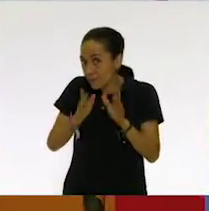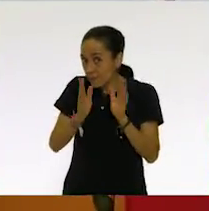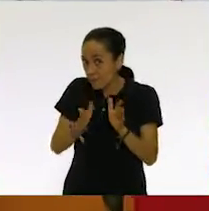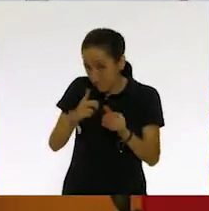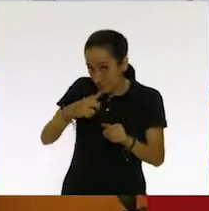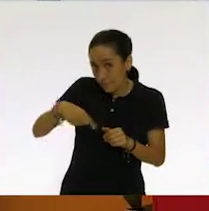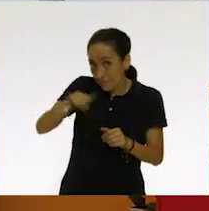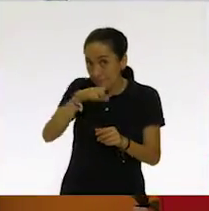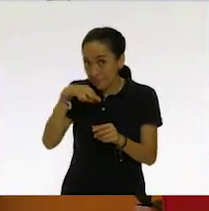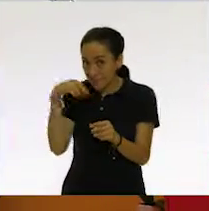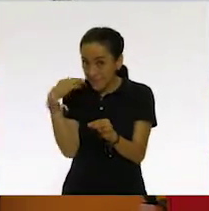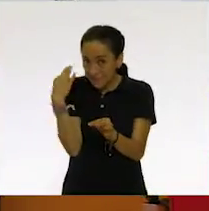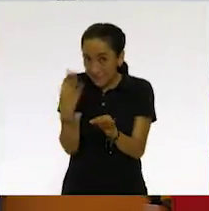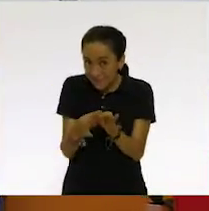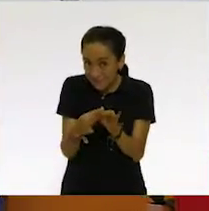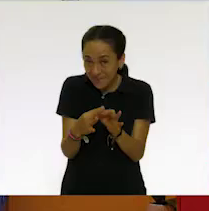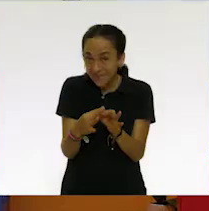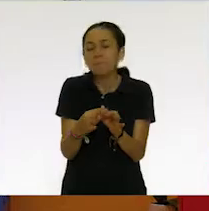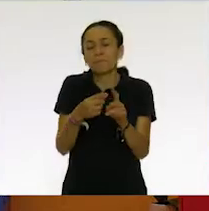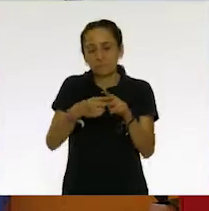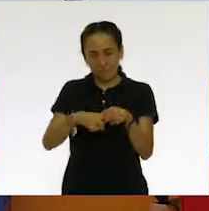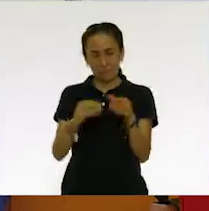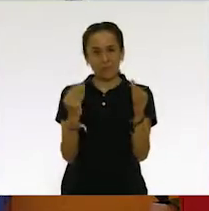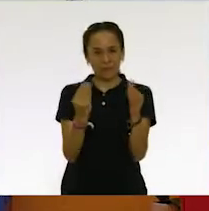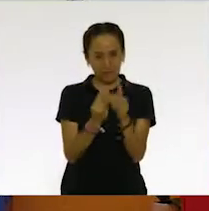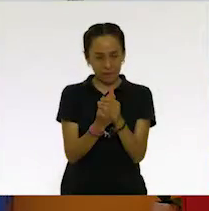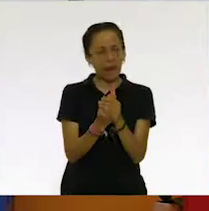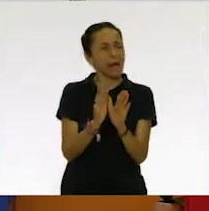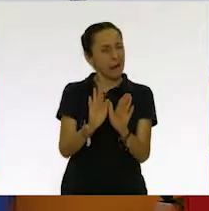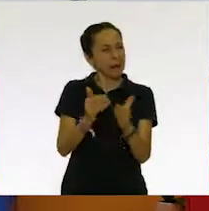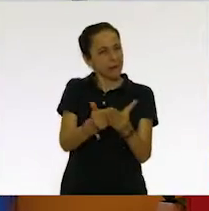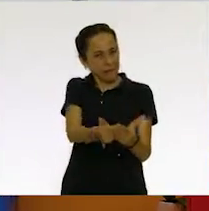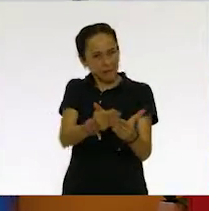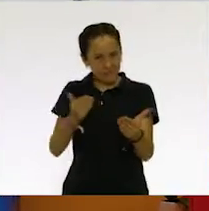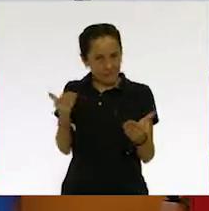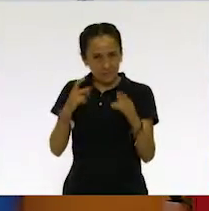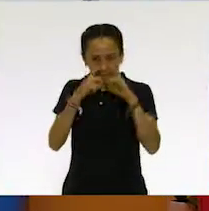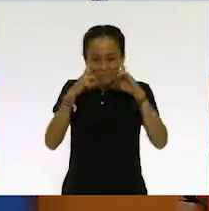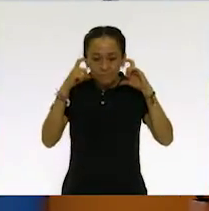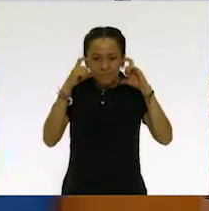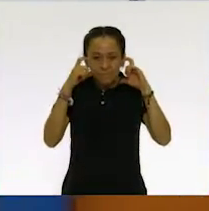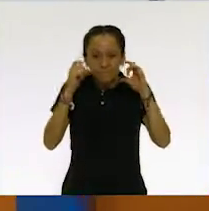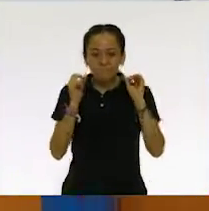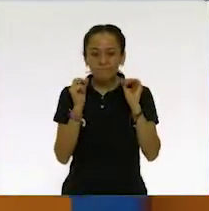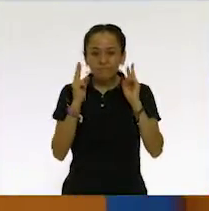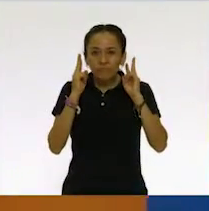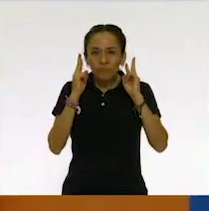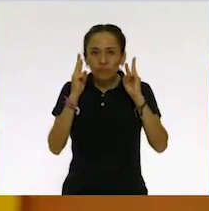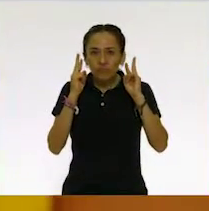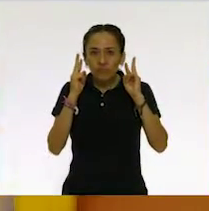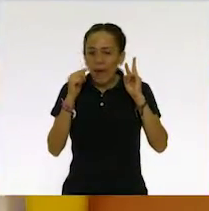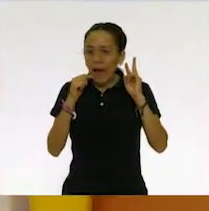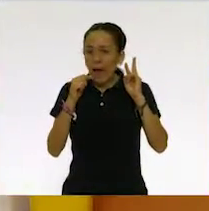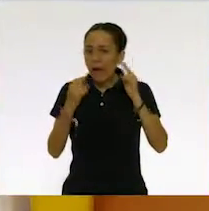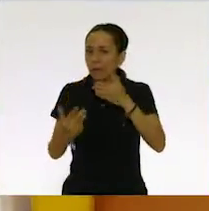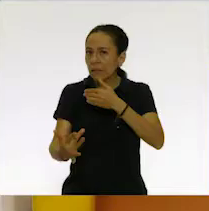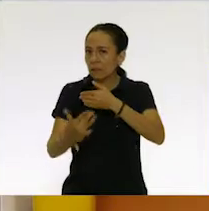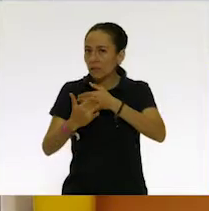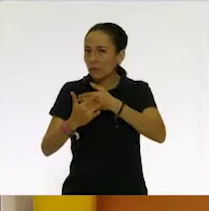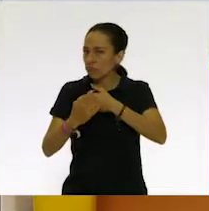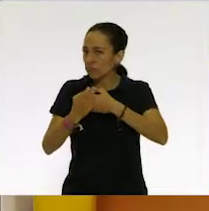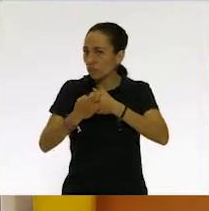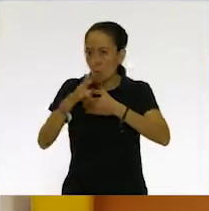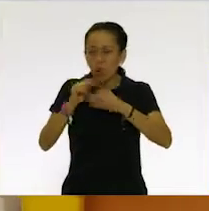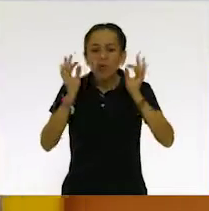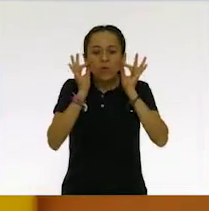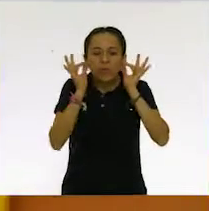voy a quitarme mi cubrebocas tomándolo de las agarraderas sin tocar la parte exterior y lo voy a guardar en mi bolsita.